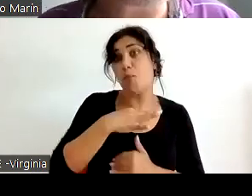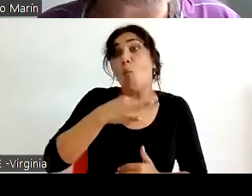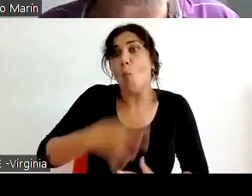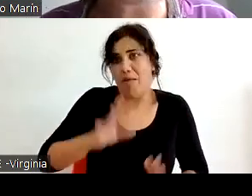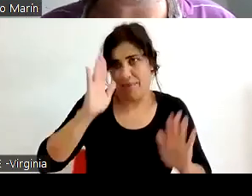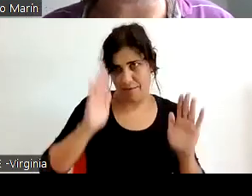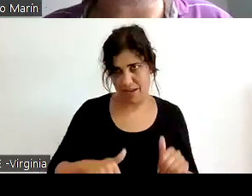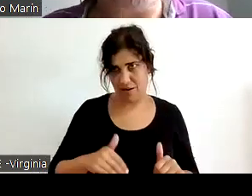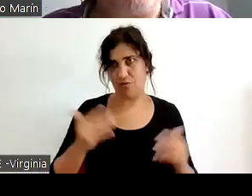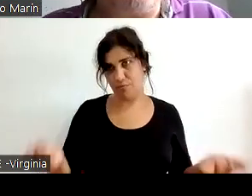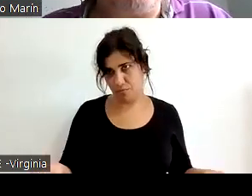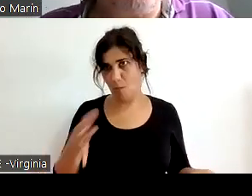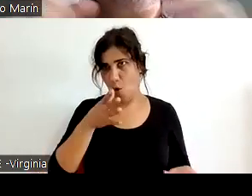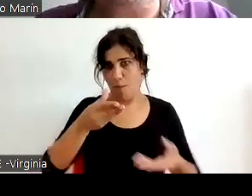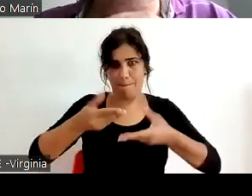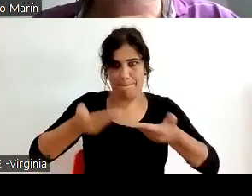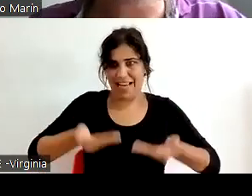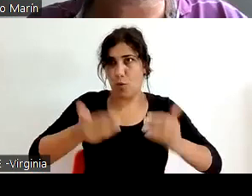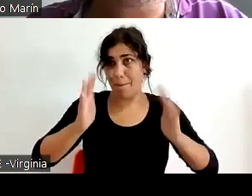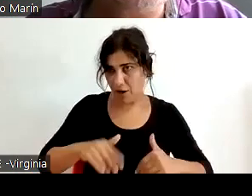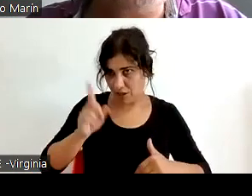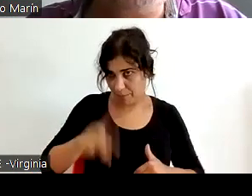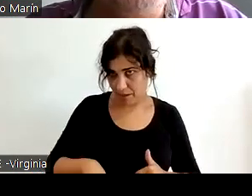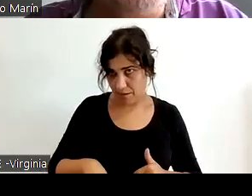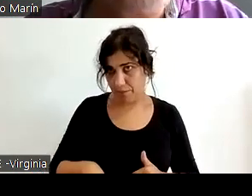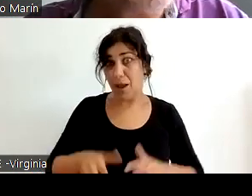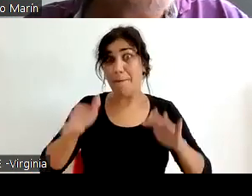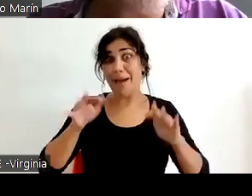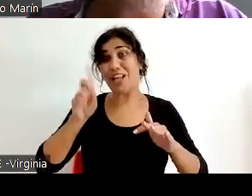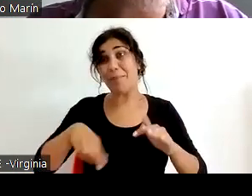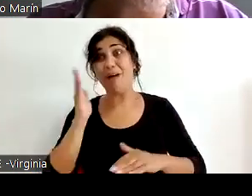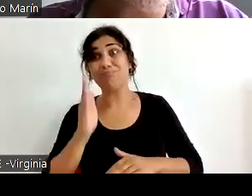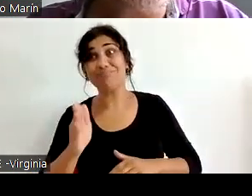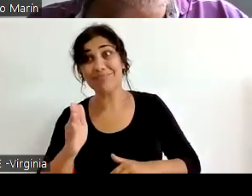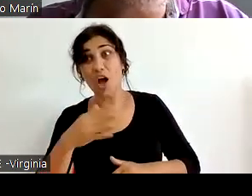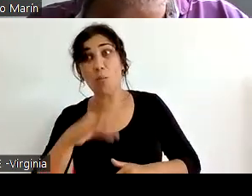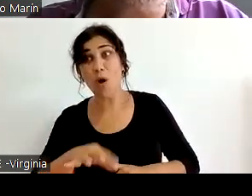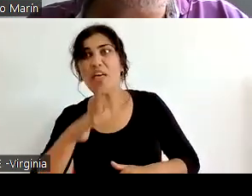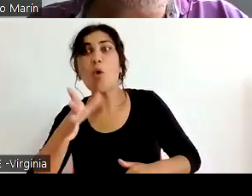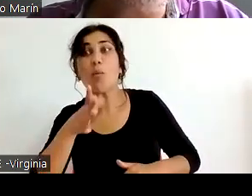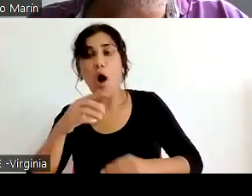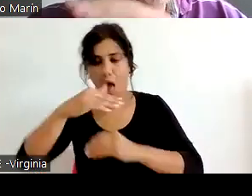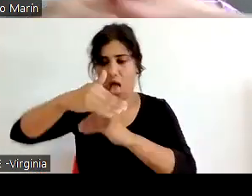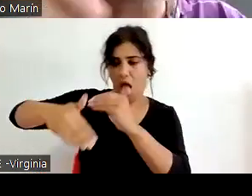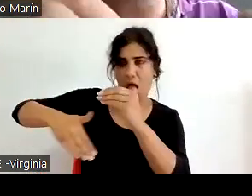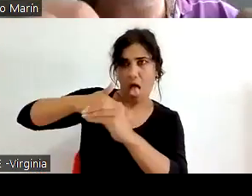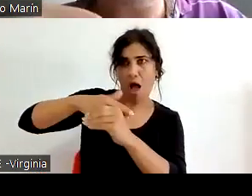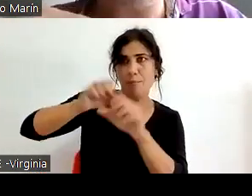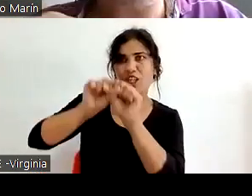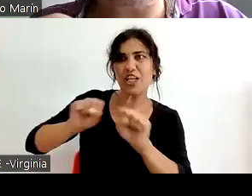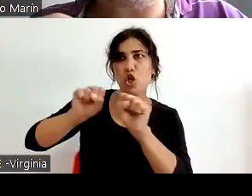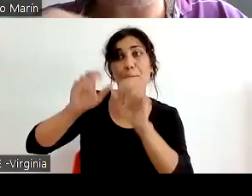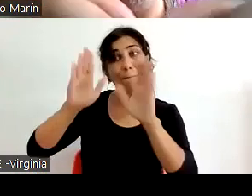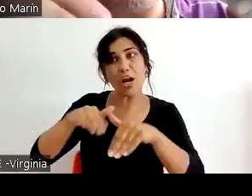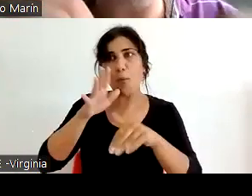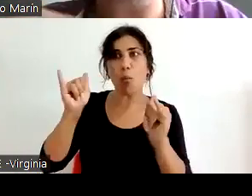más por esta razón, porque no están protegidas las estructuras, y lo ideal pues es un esqueleto,